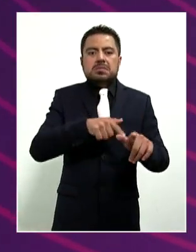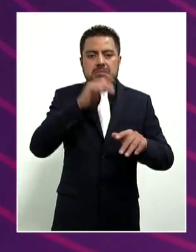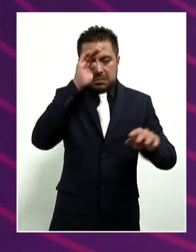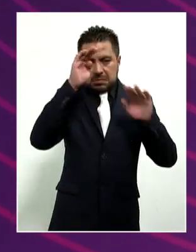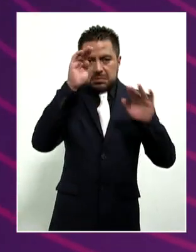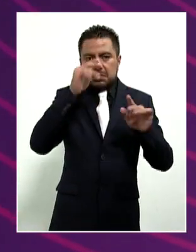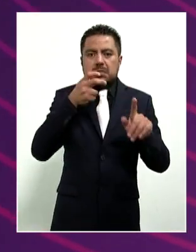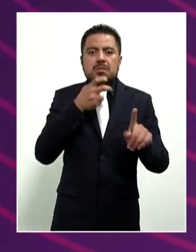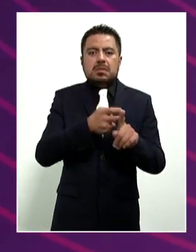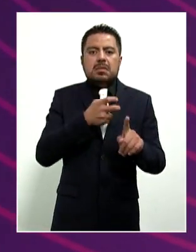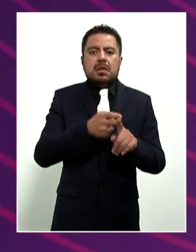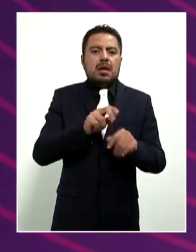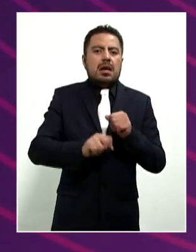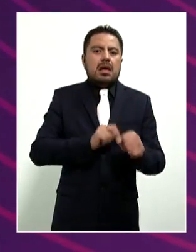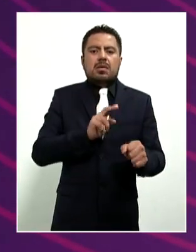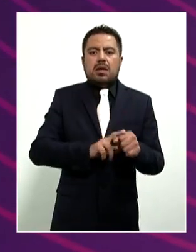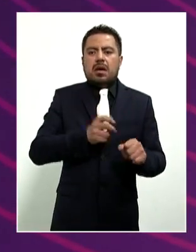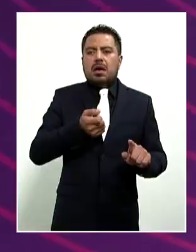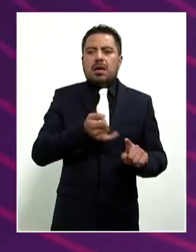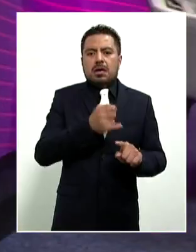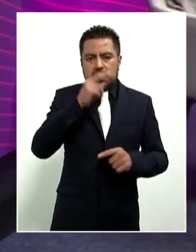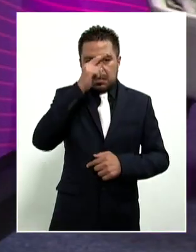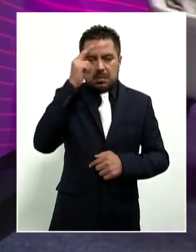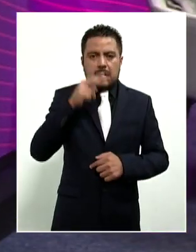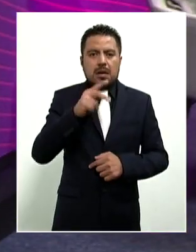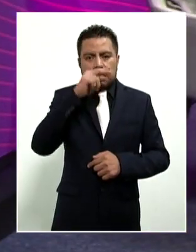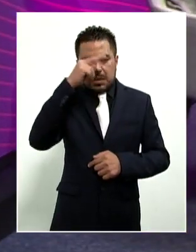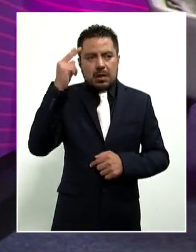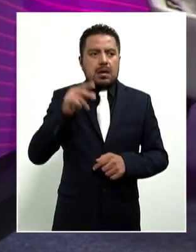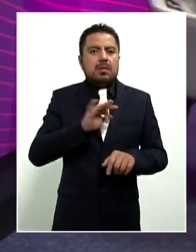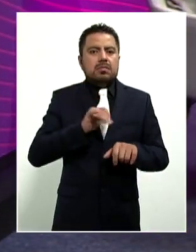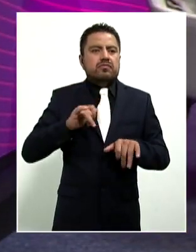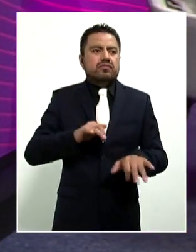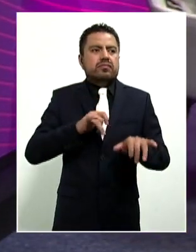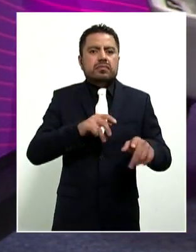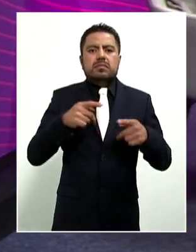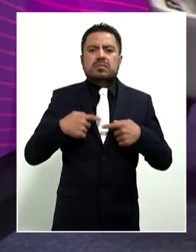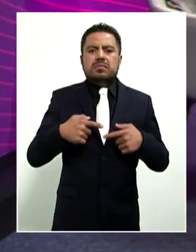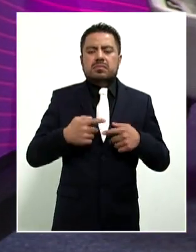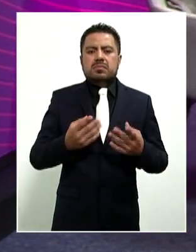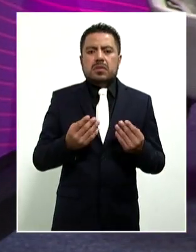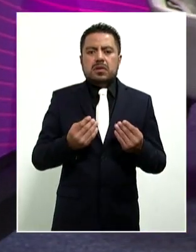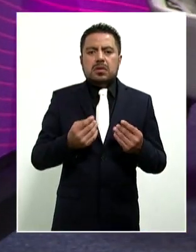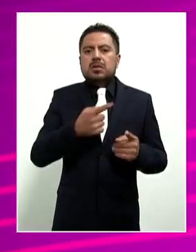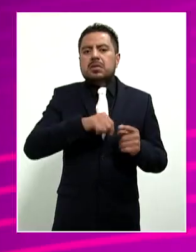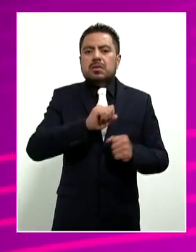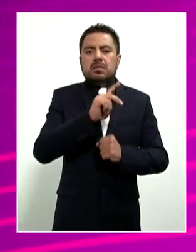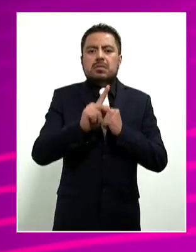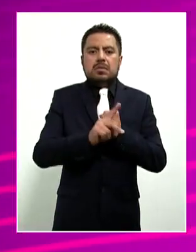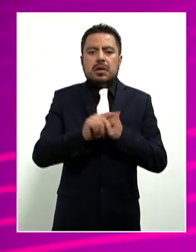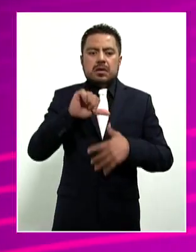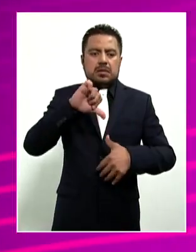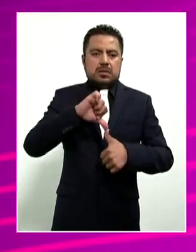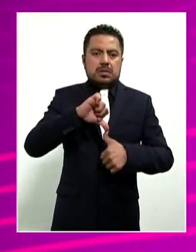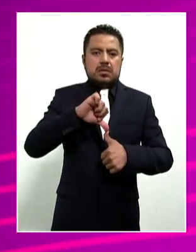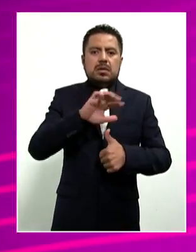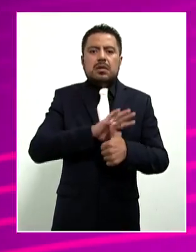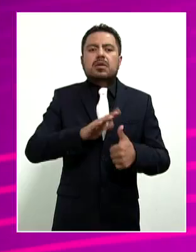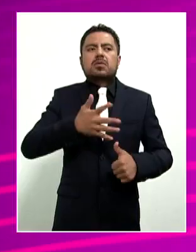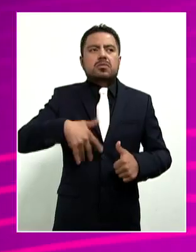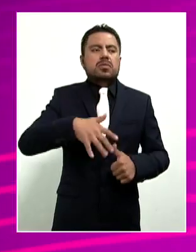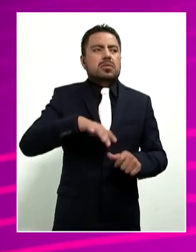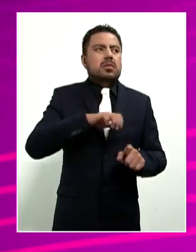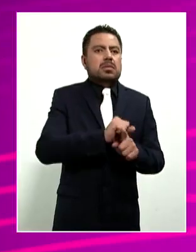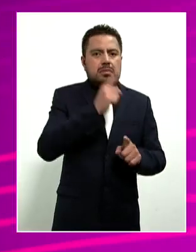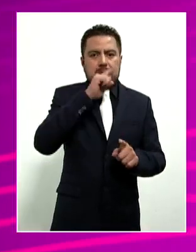que esto es lo natural de México, ¿no? Que México es país de tránsito donde muchas personas, sobre todo los países centroamericanos, buscan llegar